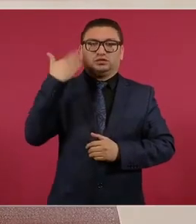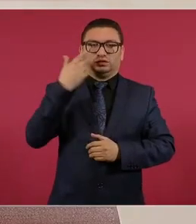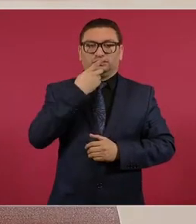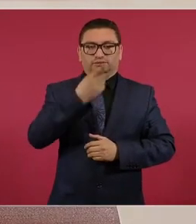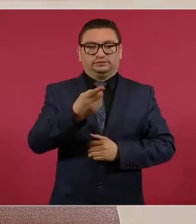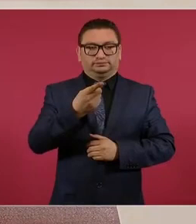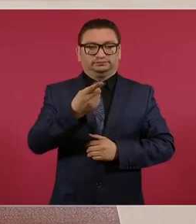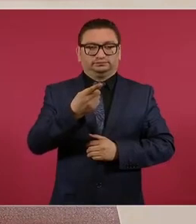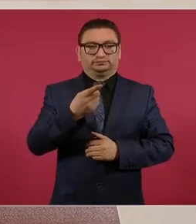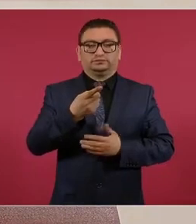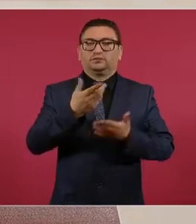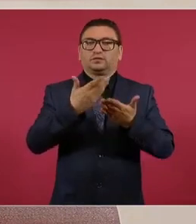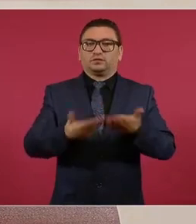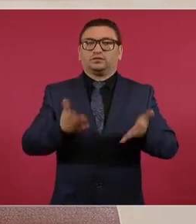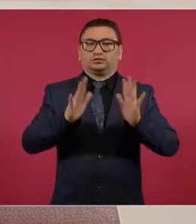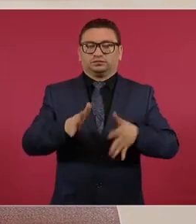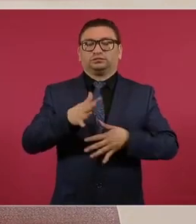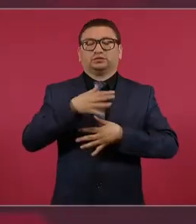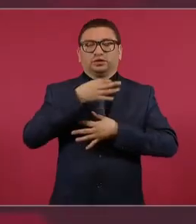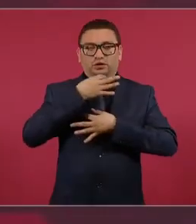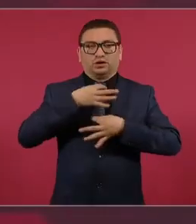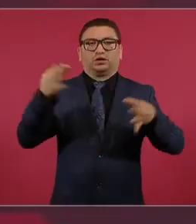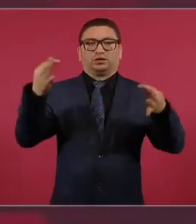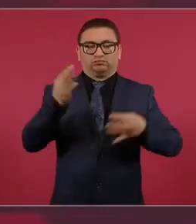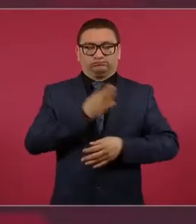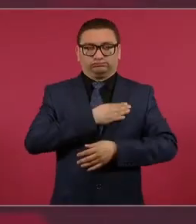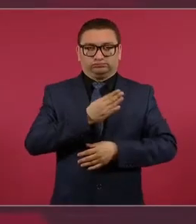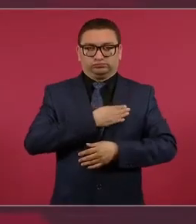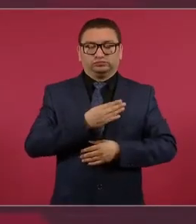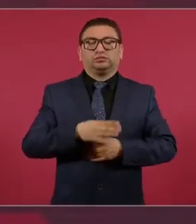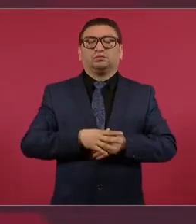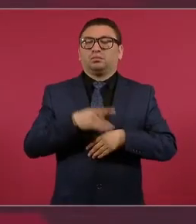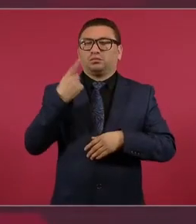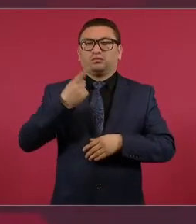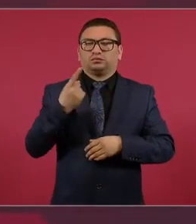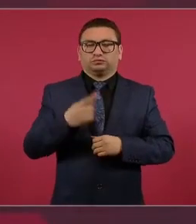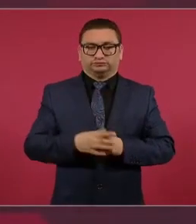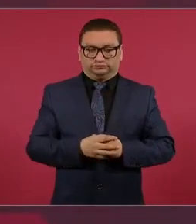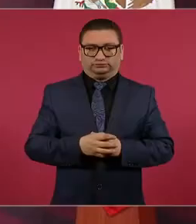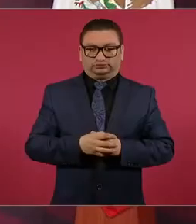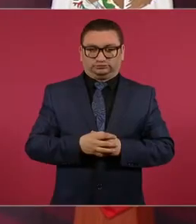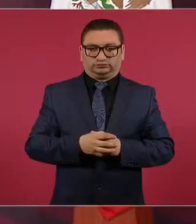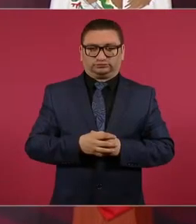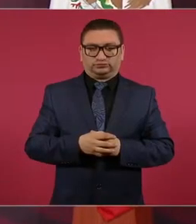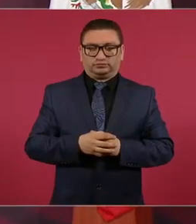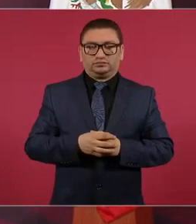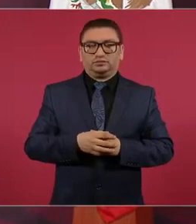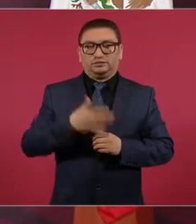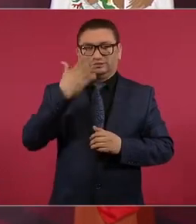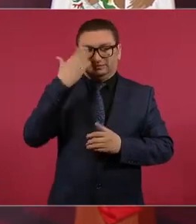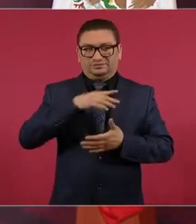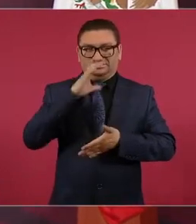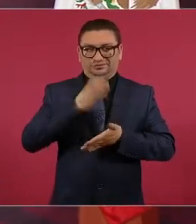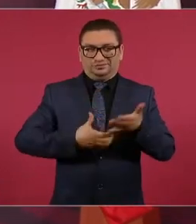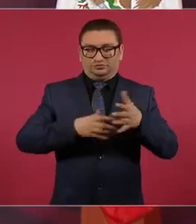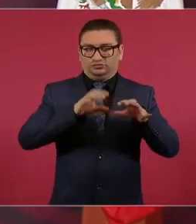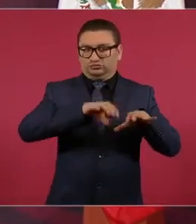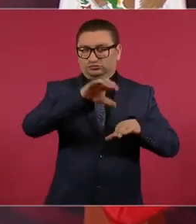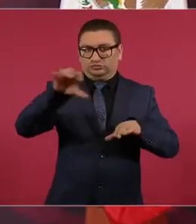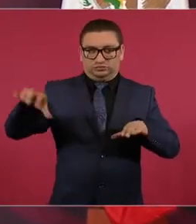hay hoy una buena noticia porque de estos bloques que se